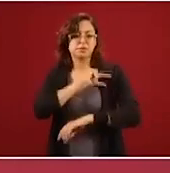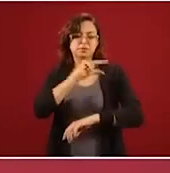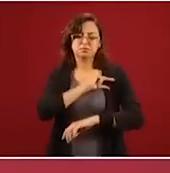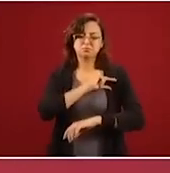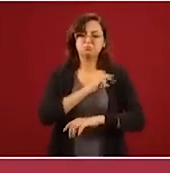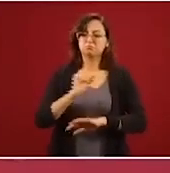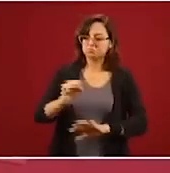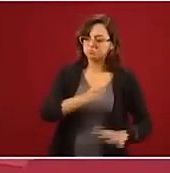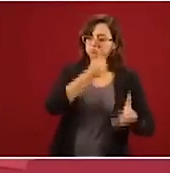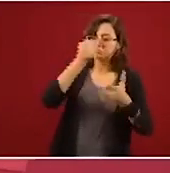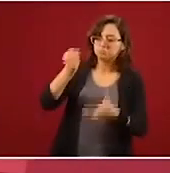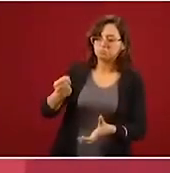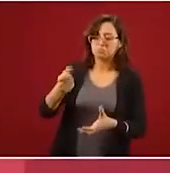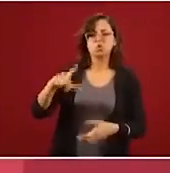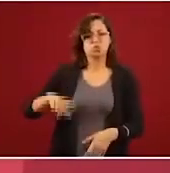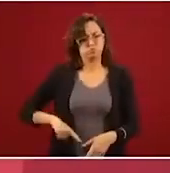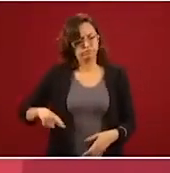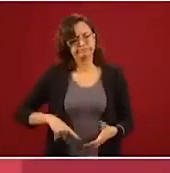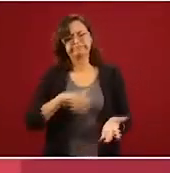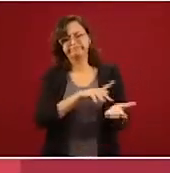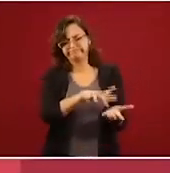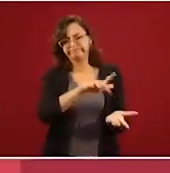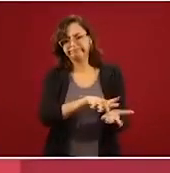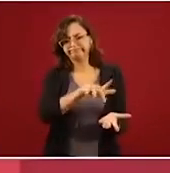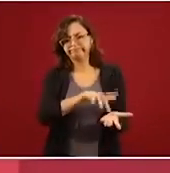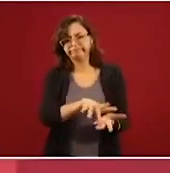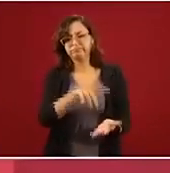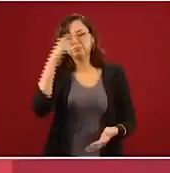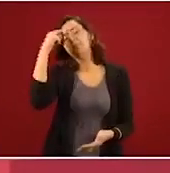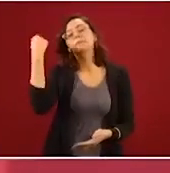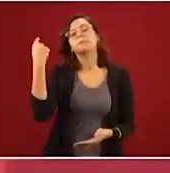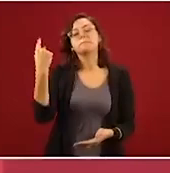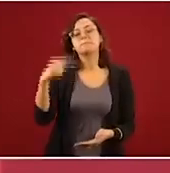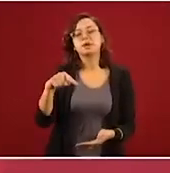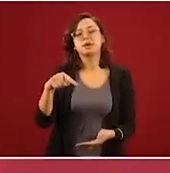contar con el apoyo del gobierno para